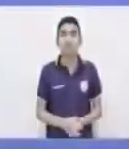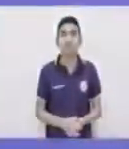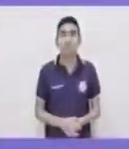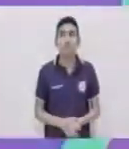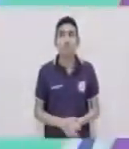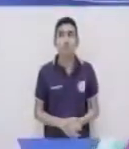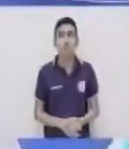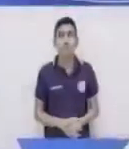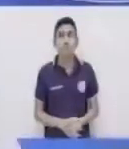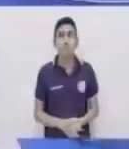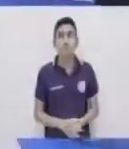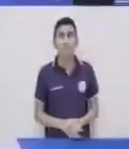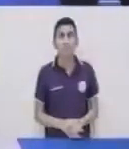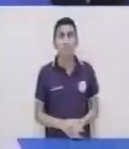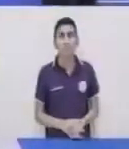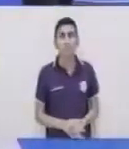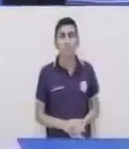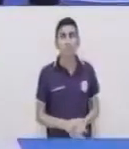unos